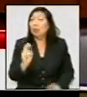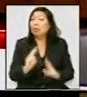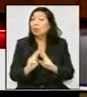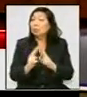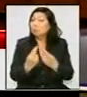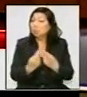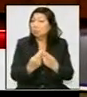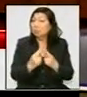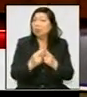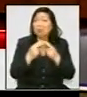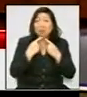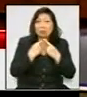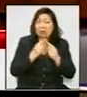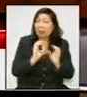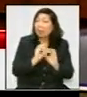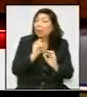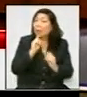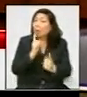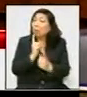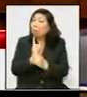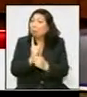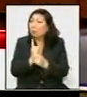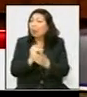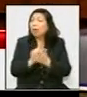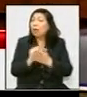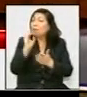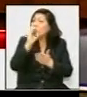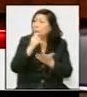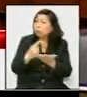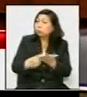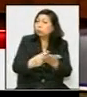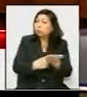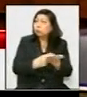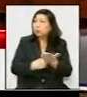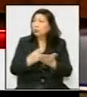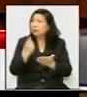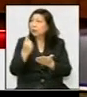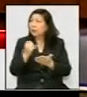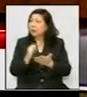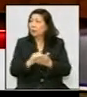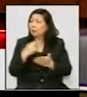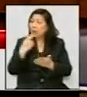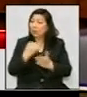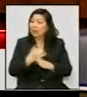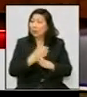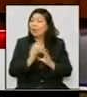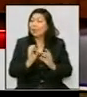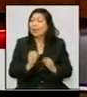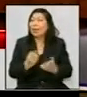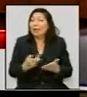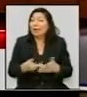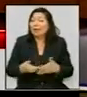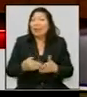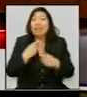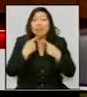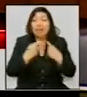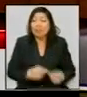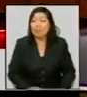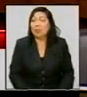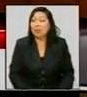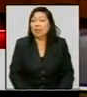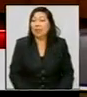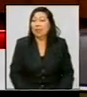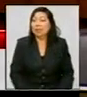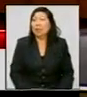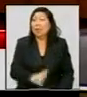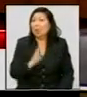reuniones informales en las que se buscaban mecanismos de entendimiento. La política funciona así. De allí salió la famosa frase de Ramiro